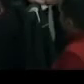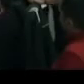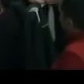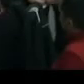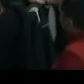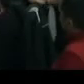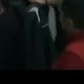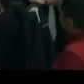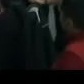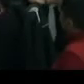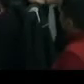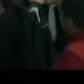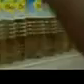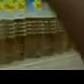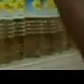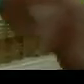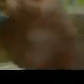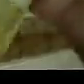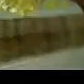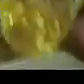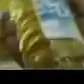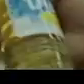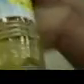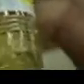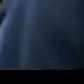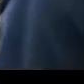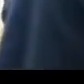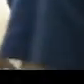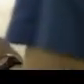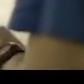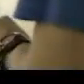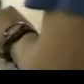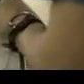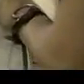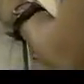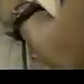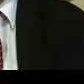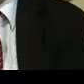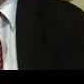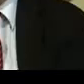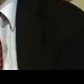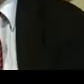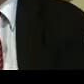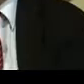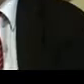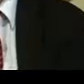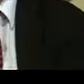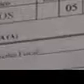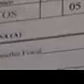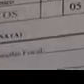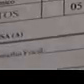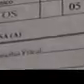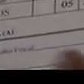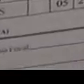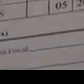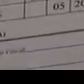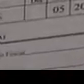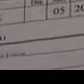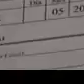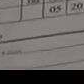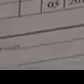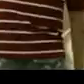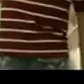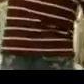otros organismos del Estado, junto a productores comprometidos con el desarrollo del país, identifican problemas y acuerdan soluciones